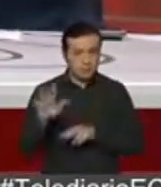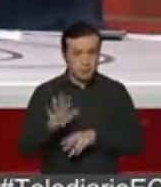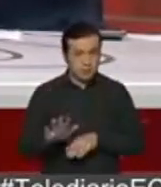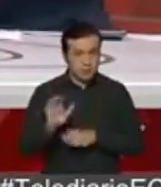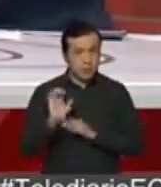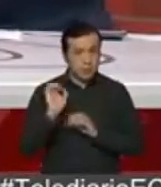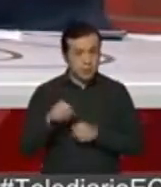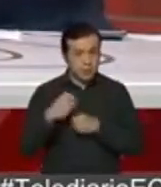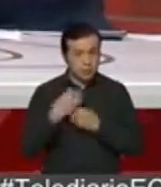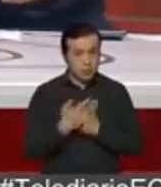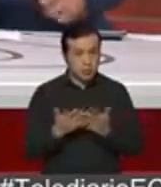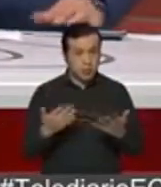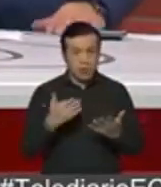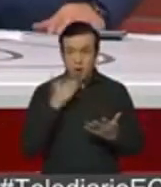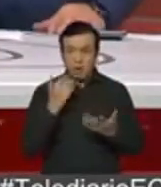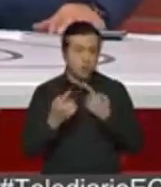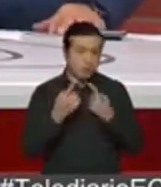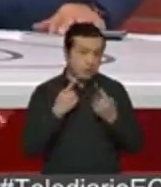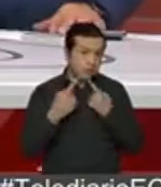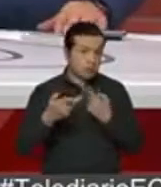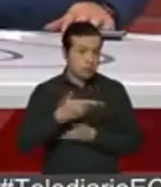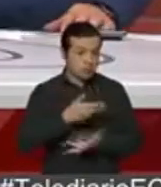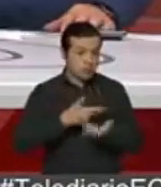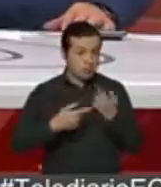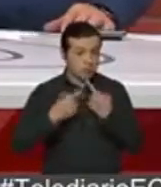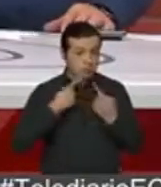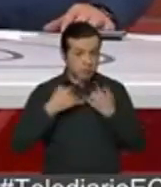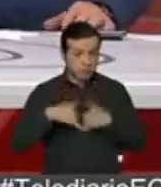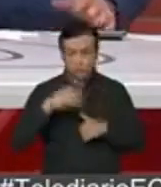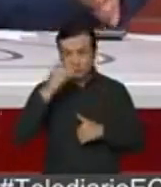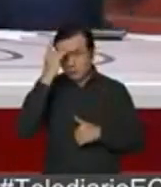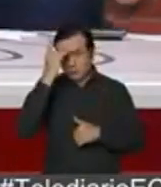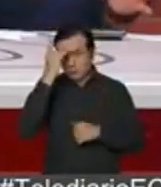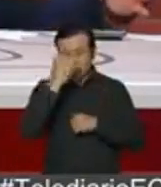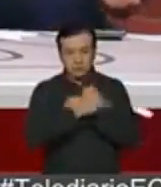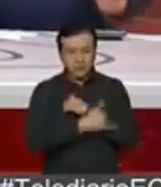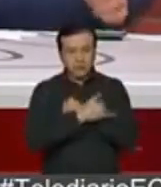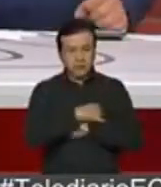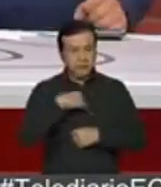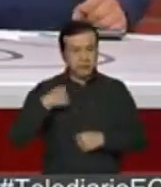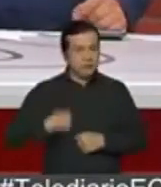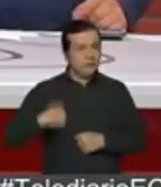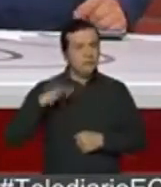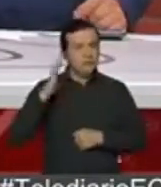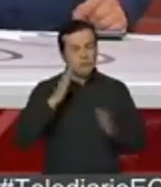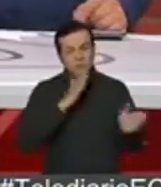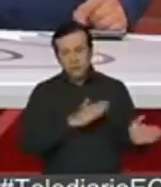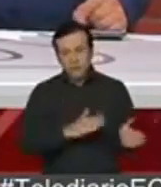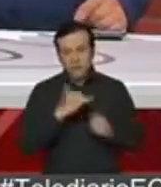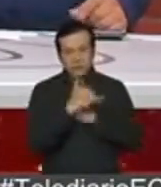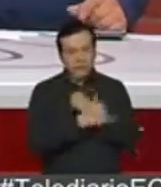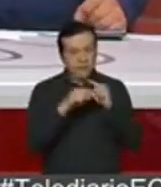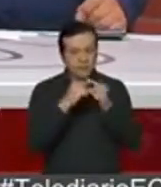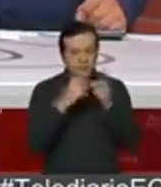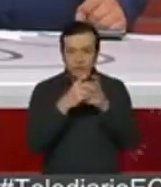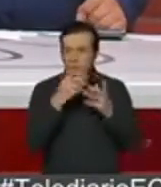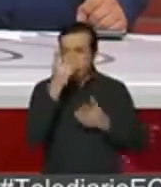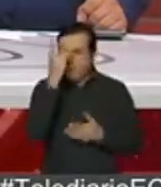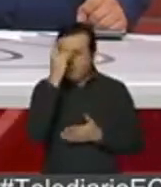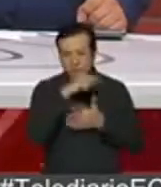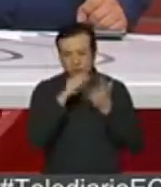pueda establecer una negociación o una renegociación de su deuda con China, mucho más luego de lo alcanzado con el mayor grupo de tenedores de